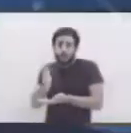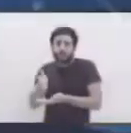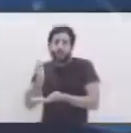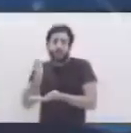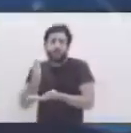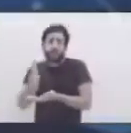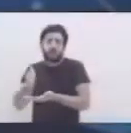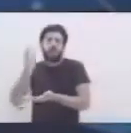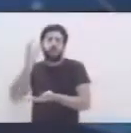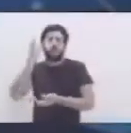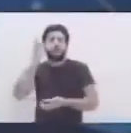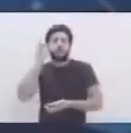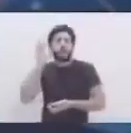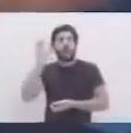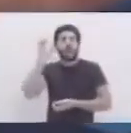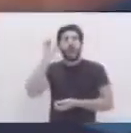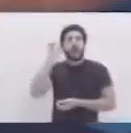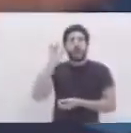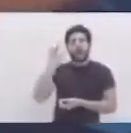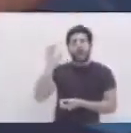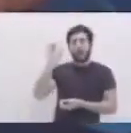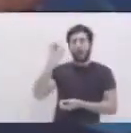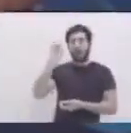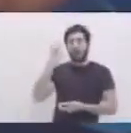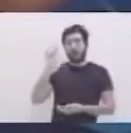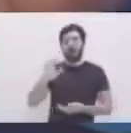Perrita blanca,